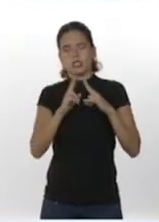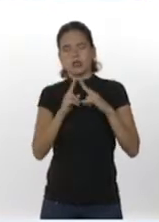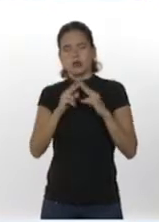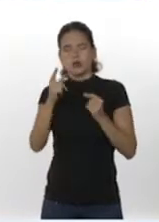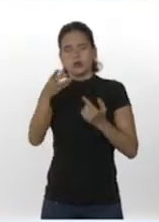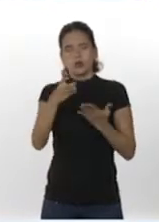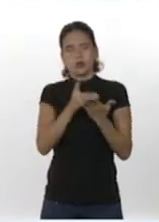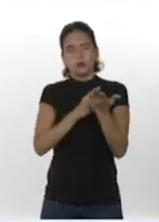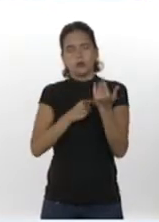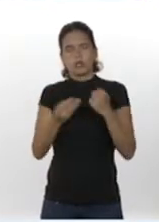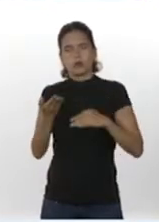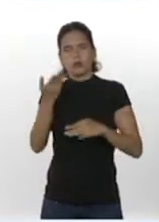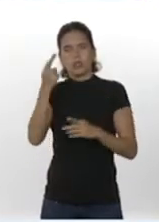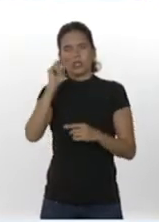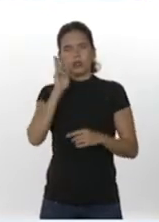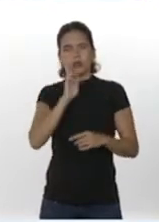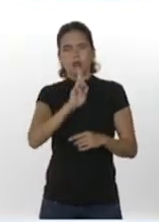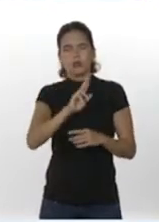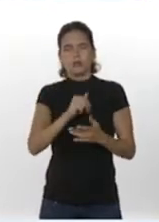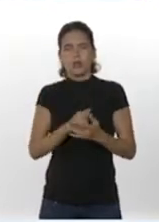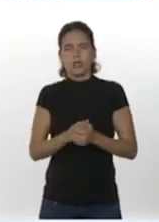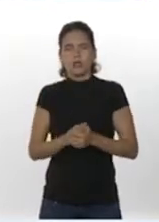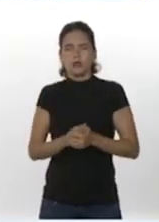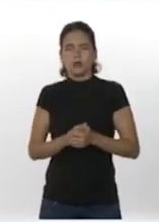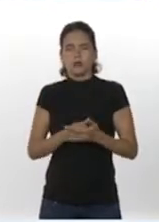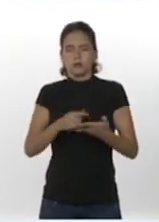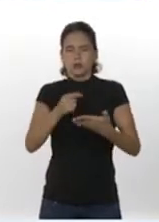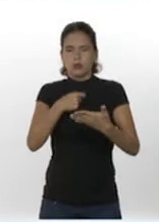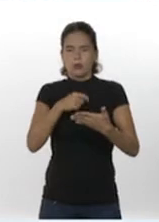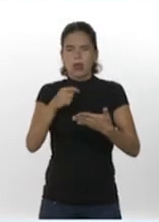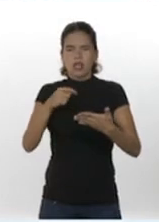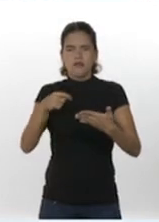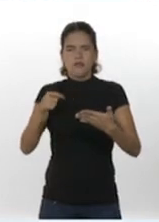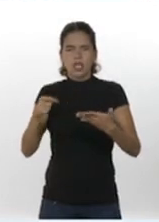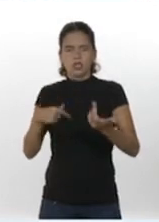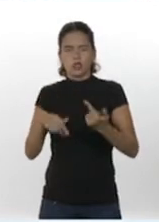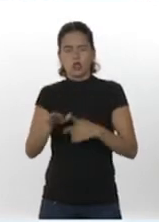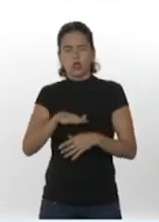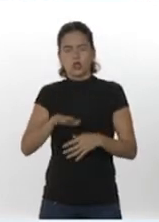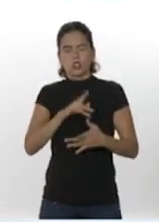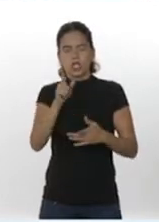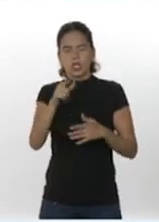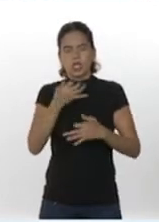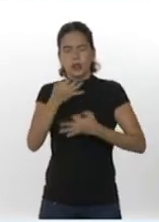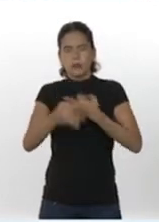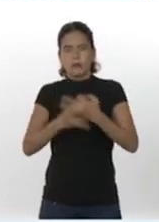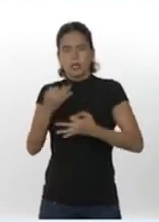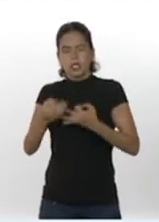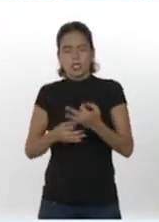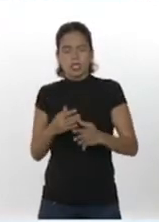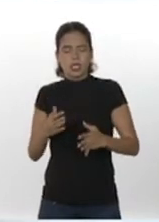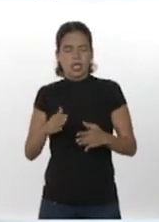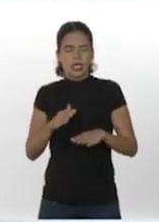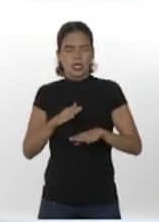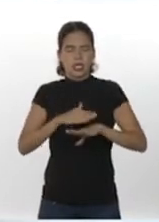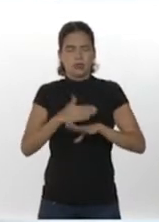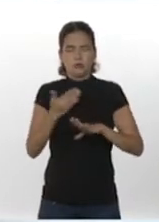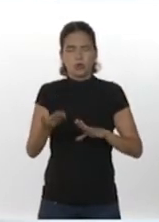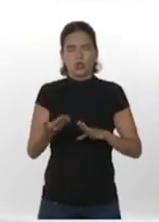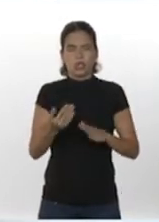también importante del Libertador, como es el Manifiesto de Cartagena, donde él da, digamos que la conclusión de